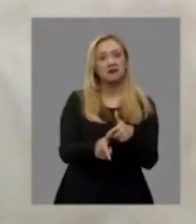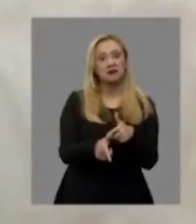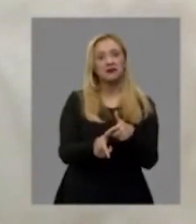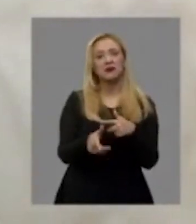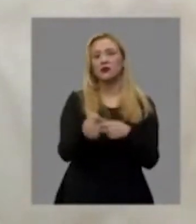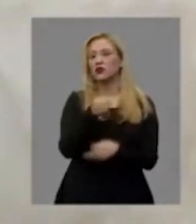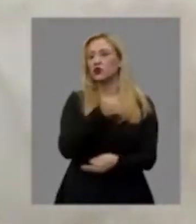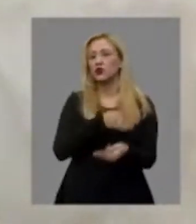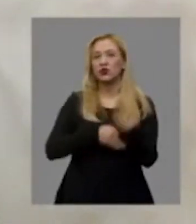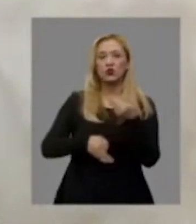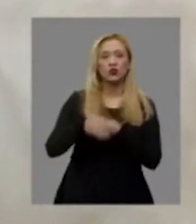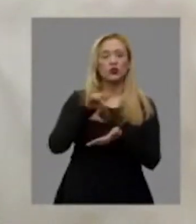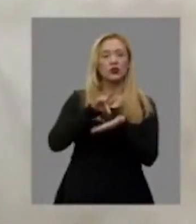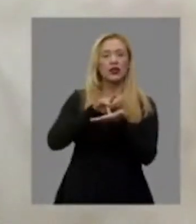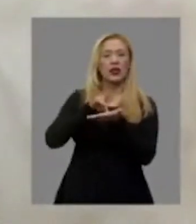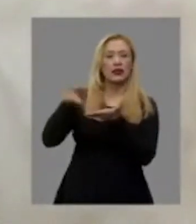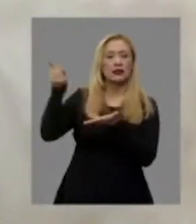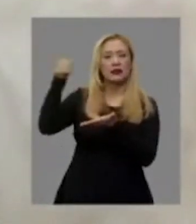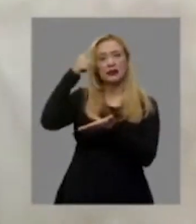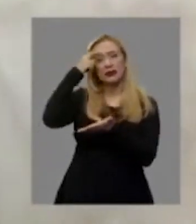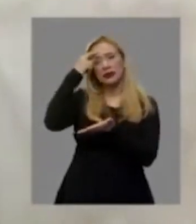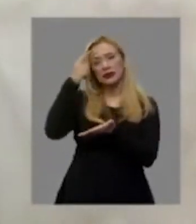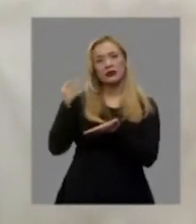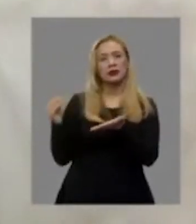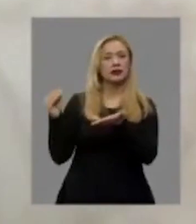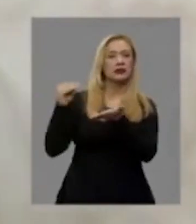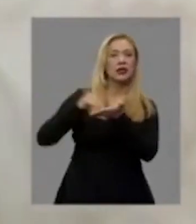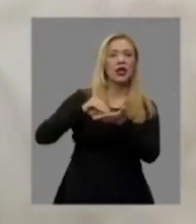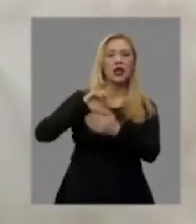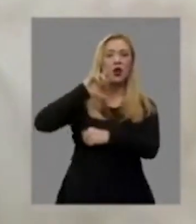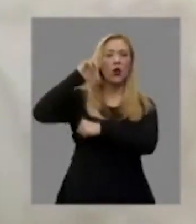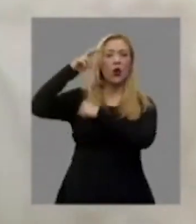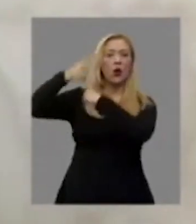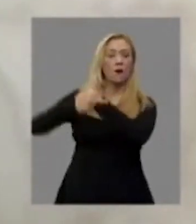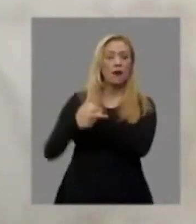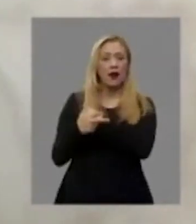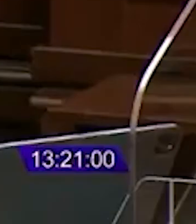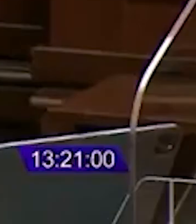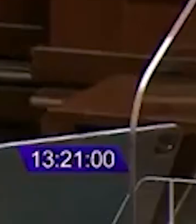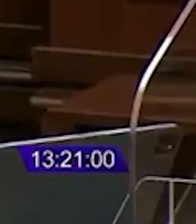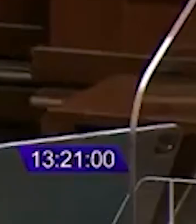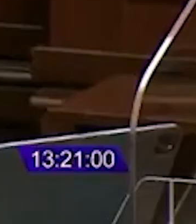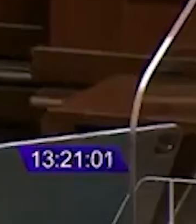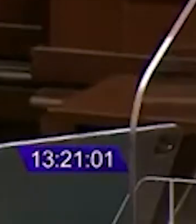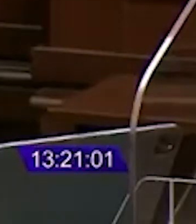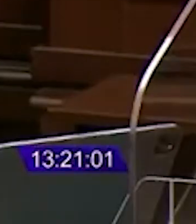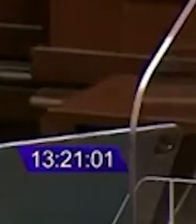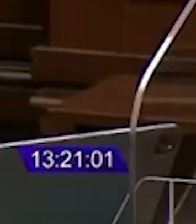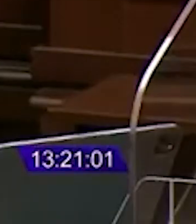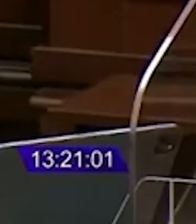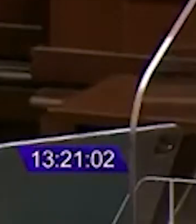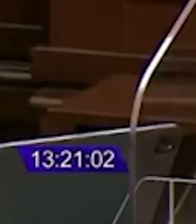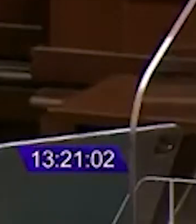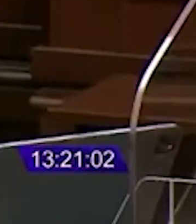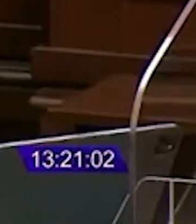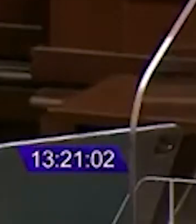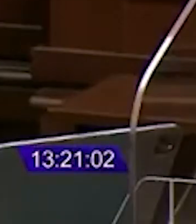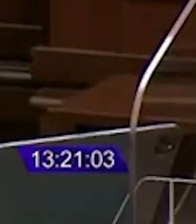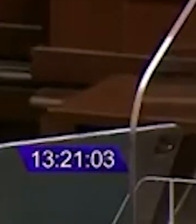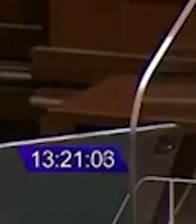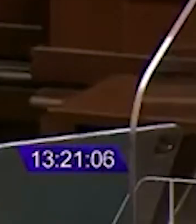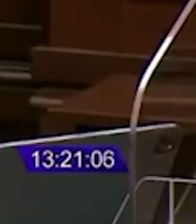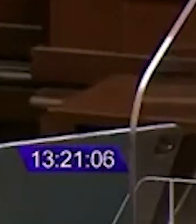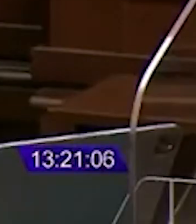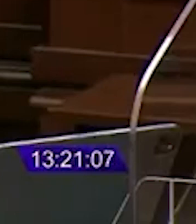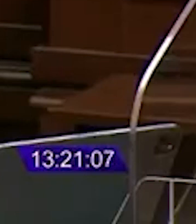compañeros en la tercera ronda en la que compitió con el ministro Alfredo Gutiérrez Ortiz Mena. La ministra Yasmín Esquivel Moza, señalada de